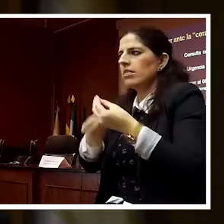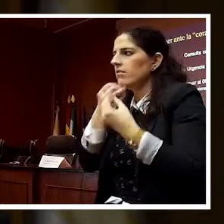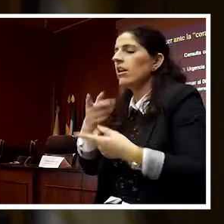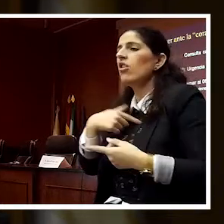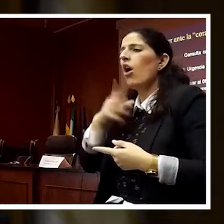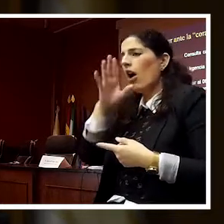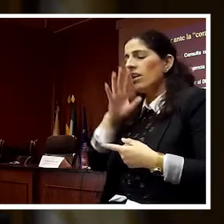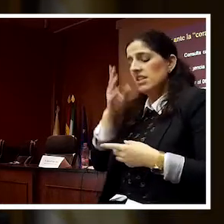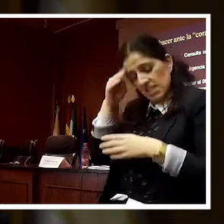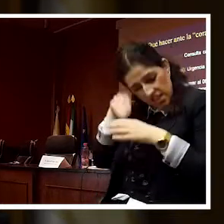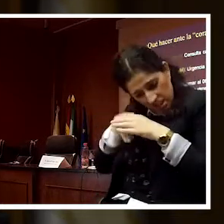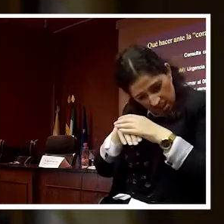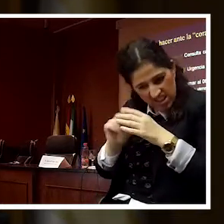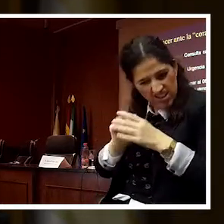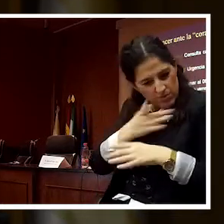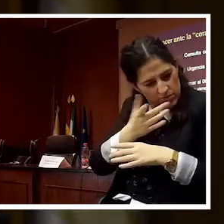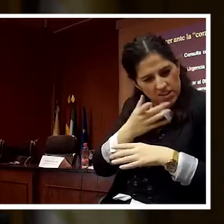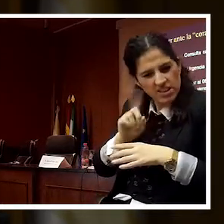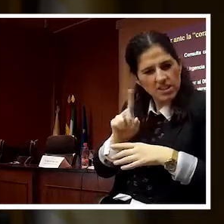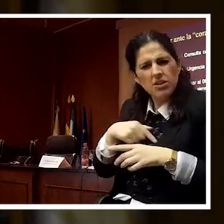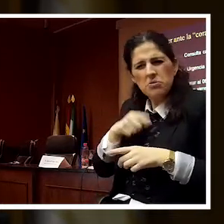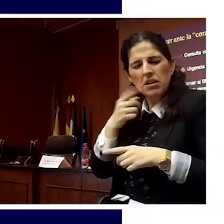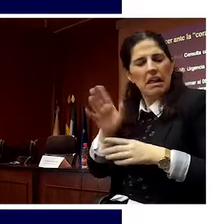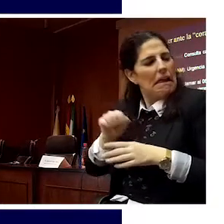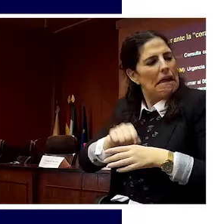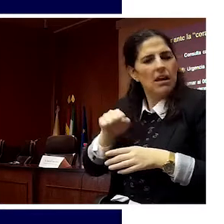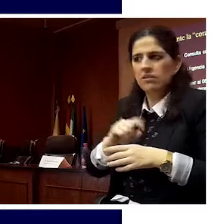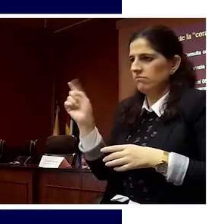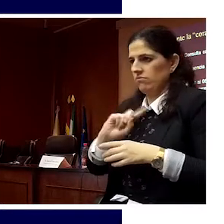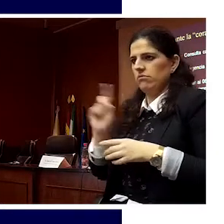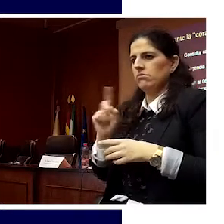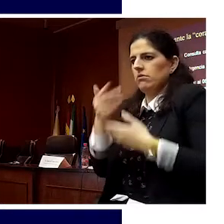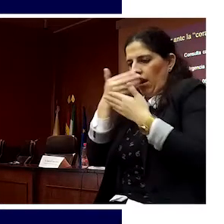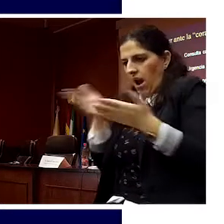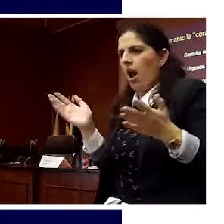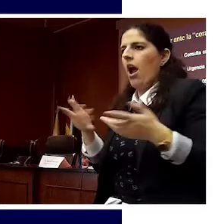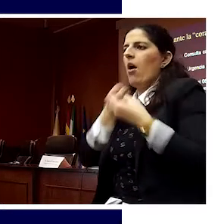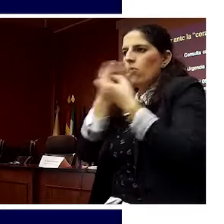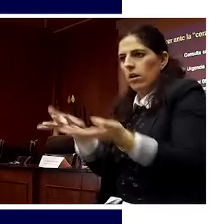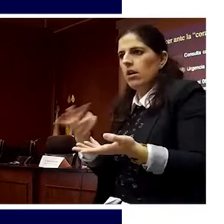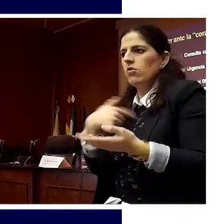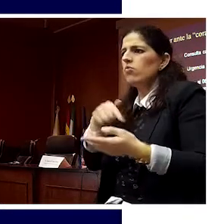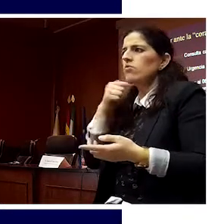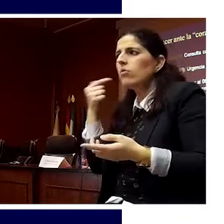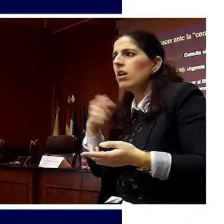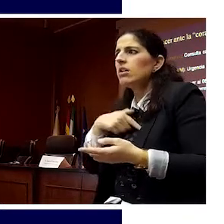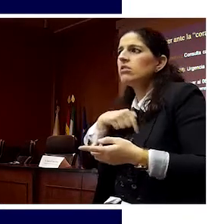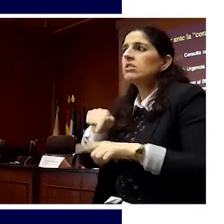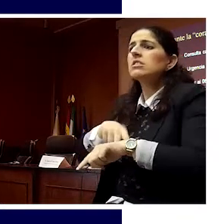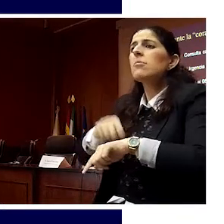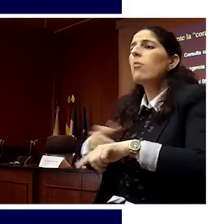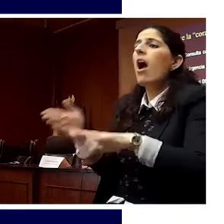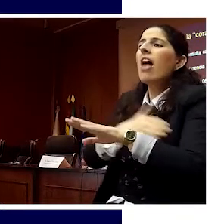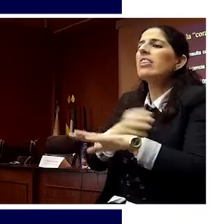esconder la cabeza debajo del ala no es bueno. Entonces, hay un tiempo inicial, tiempo